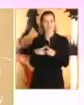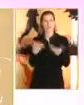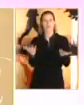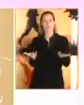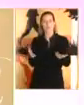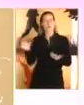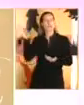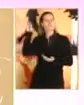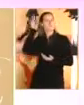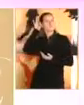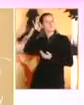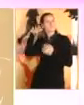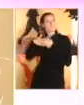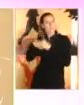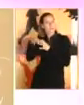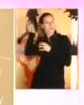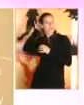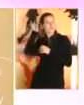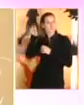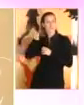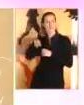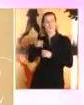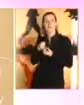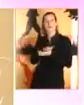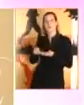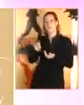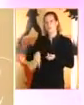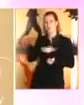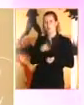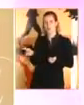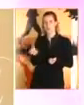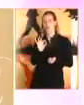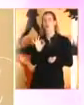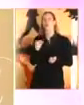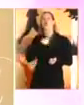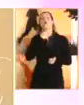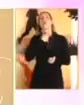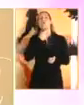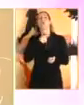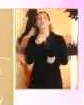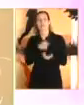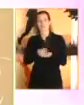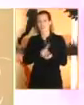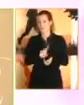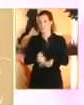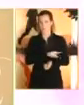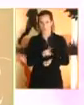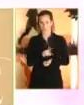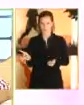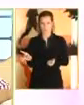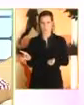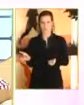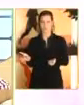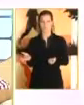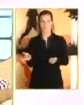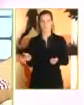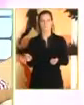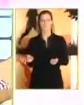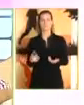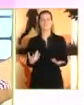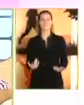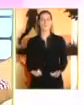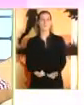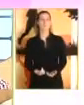no son gratuitos, ni la logopedia, ni muchos otros recursos que las familias necesitan. Nos has dicho que